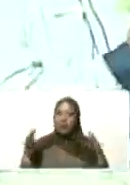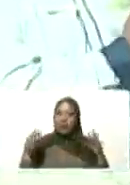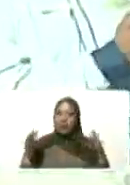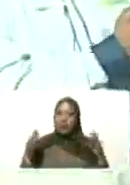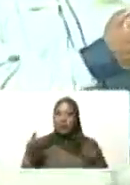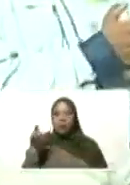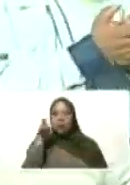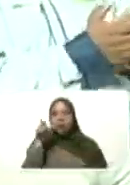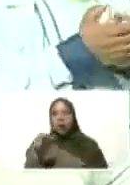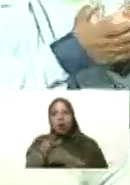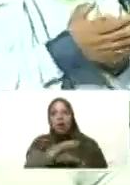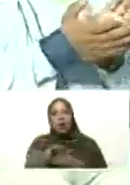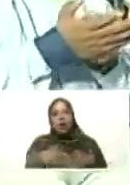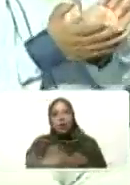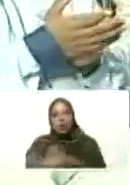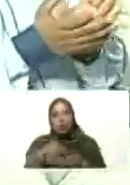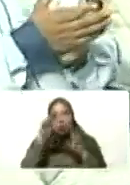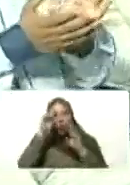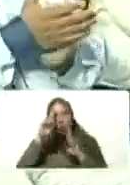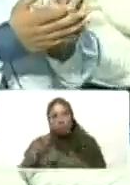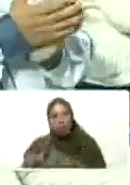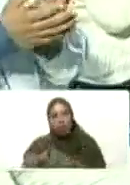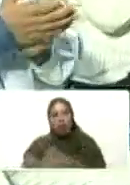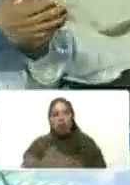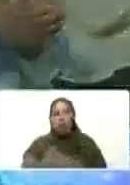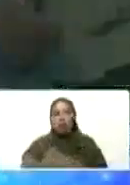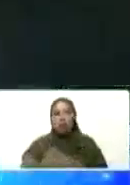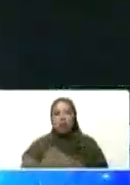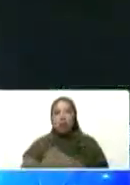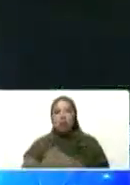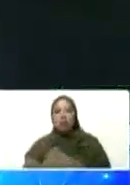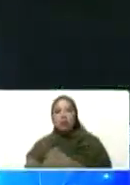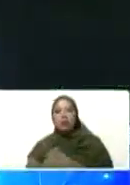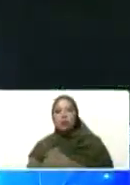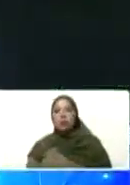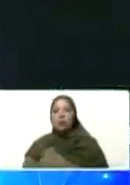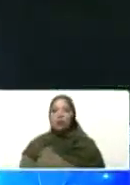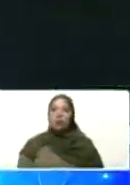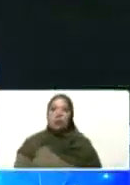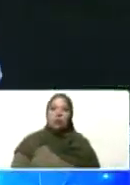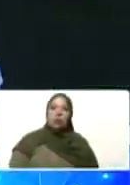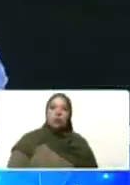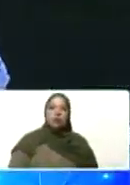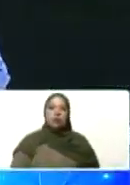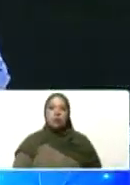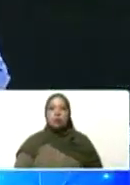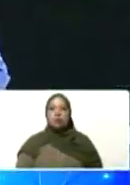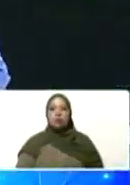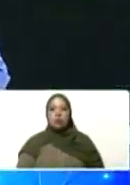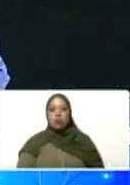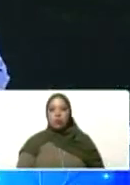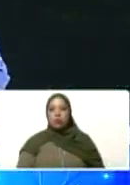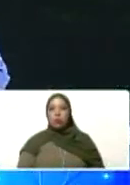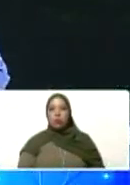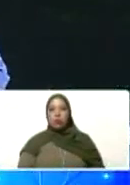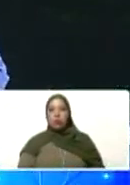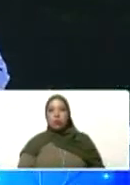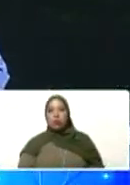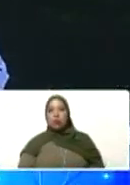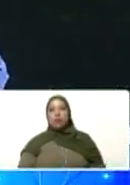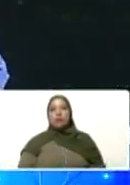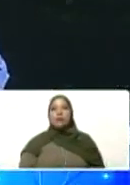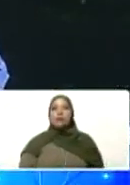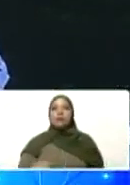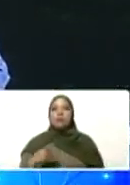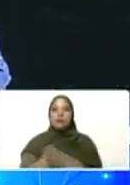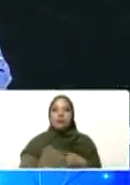mi respeto y mi cariño también. Bueno, aquí vamos en todo el proceso productivo